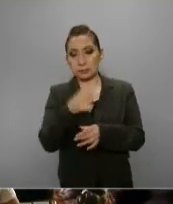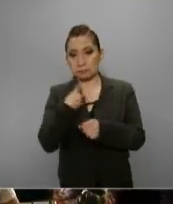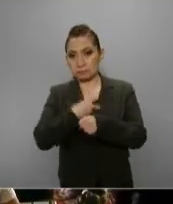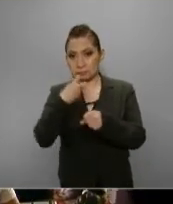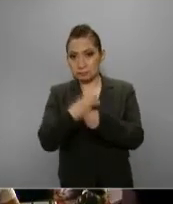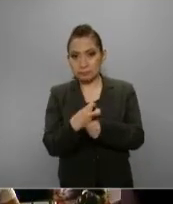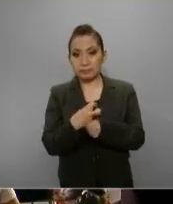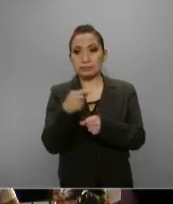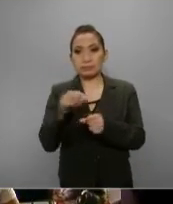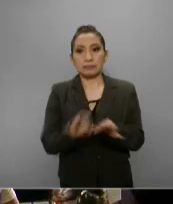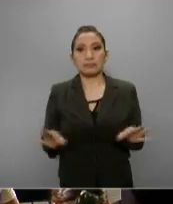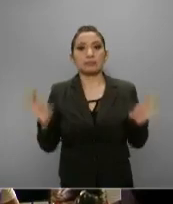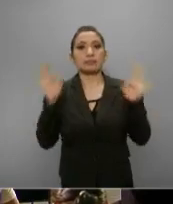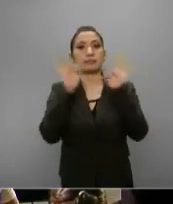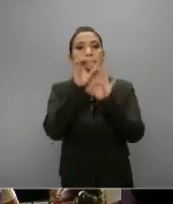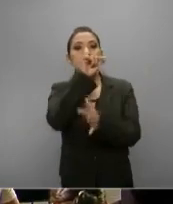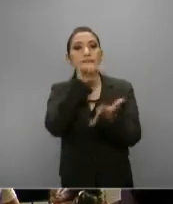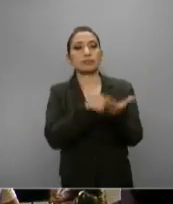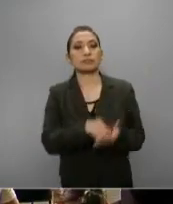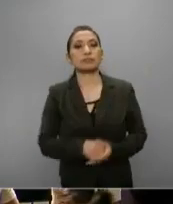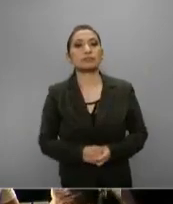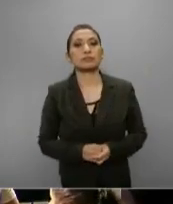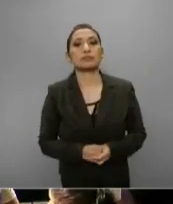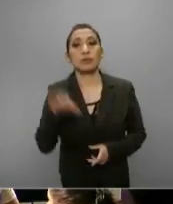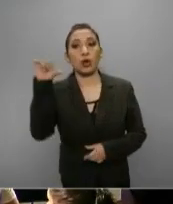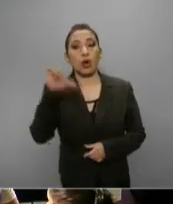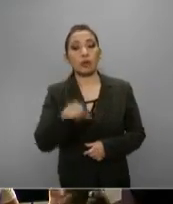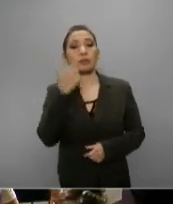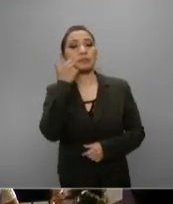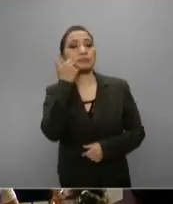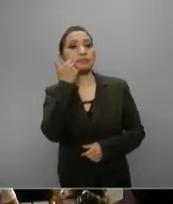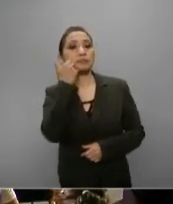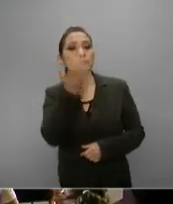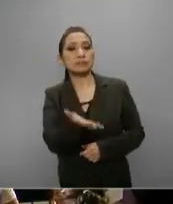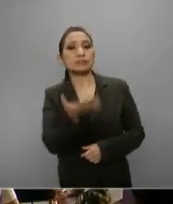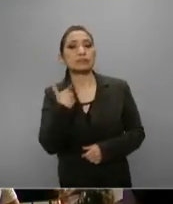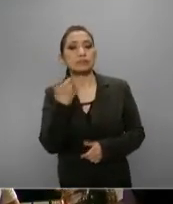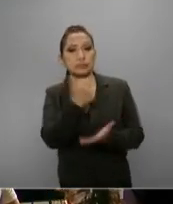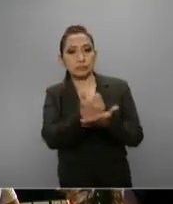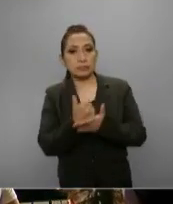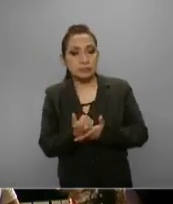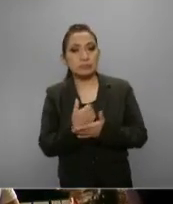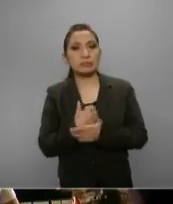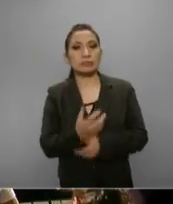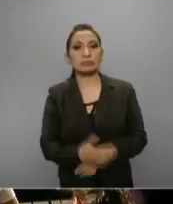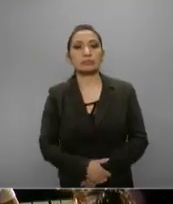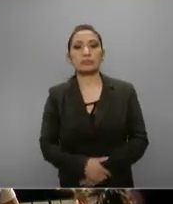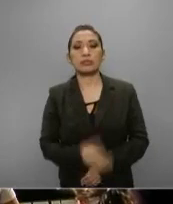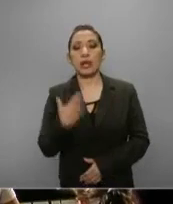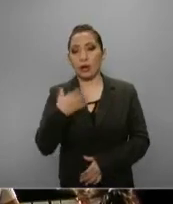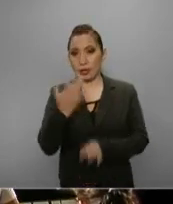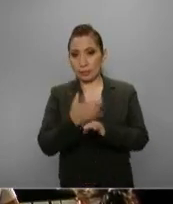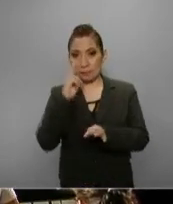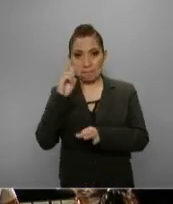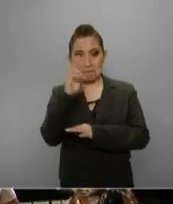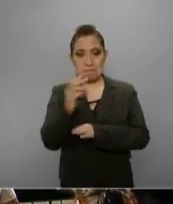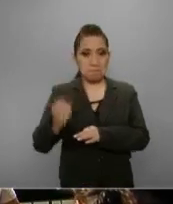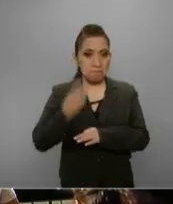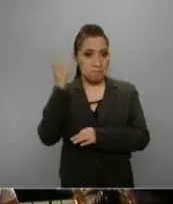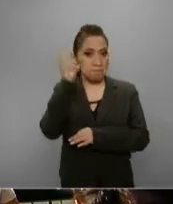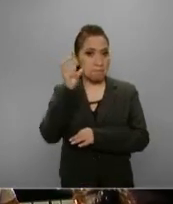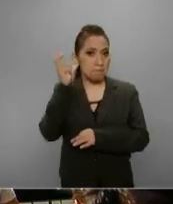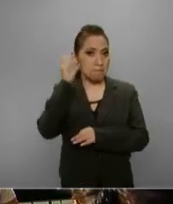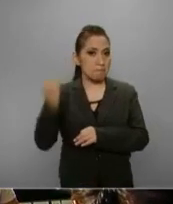invitación a este importante espacio. El día de hoy quisiéramos que nos ayude a viendo la conferencia, viendo